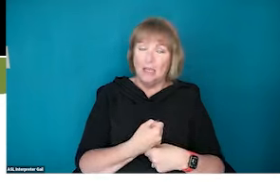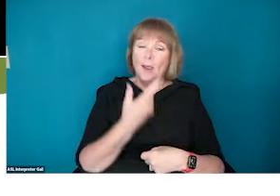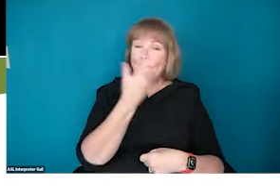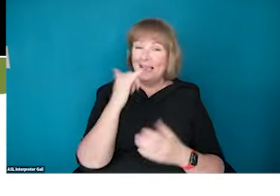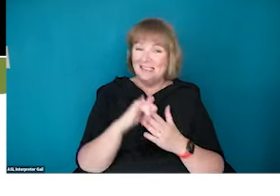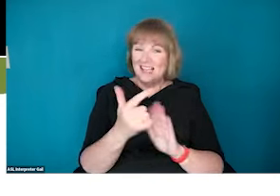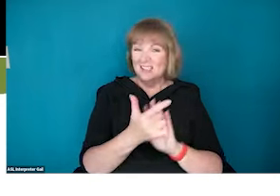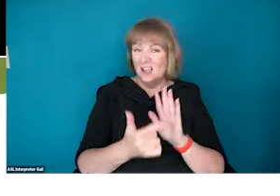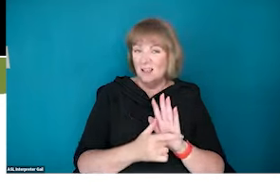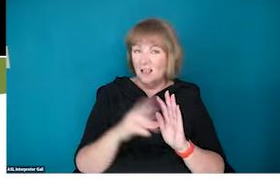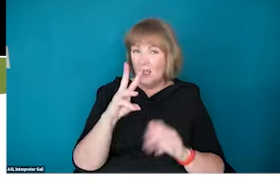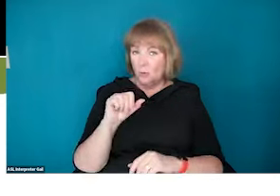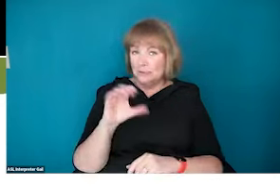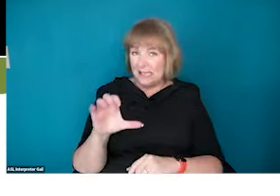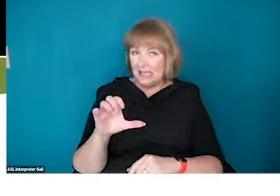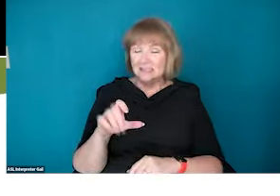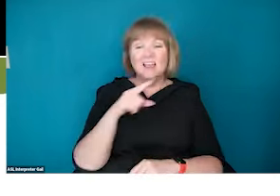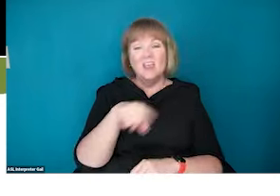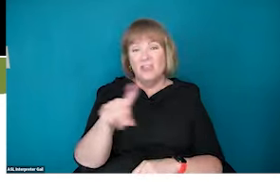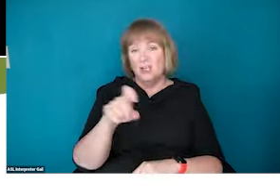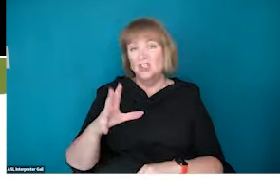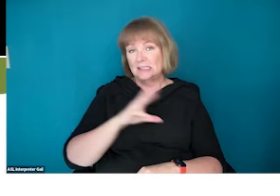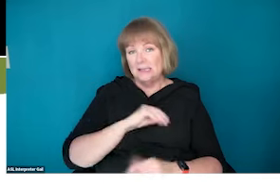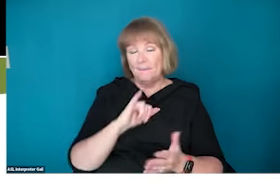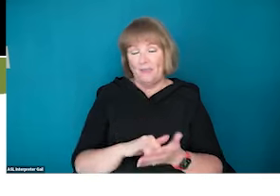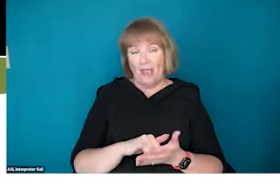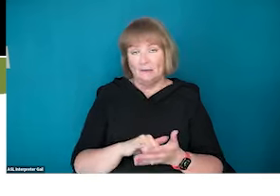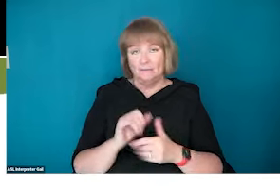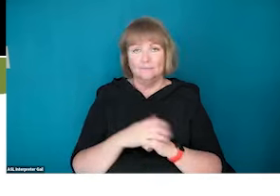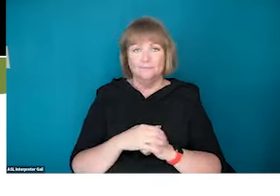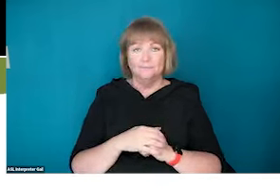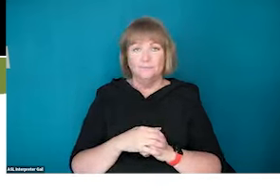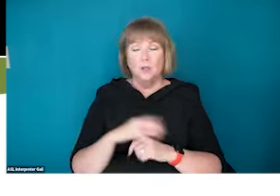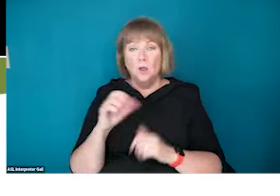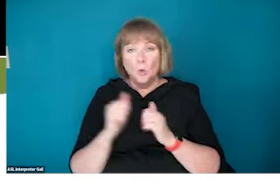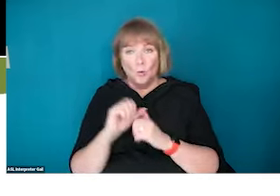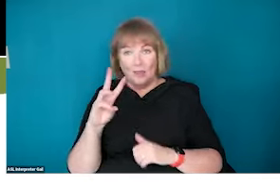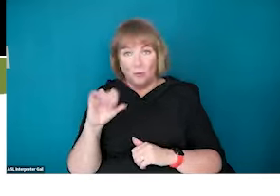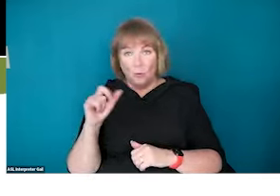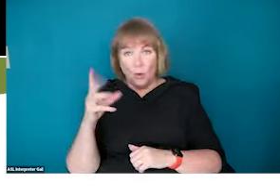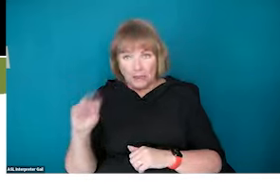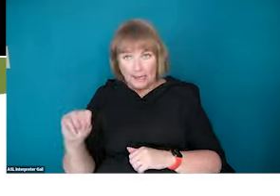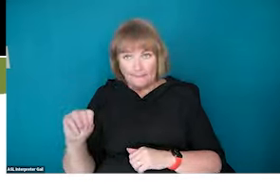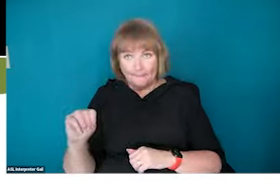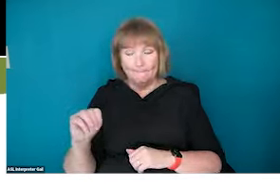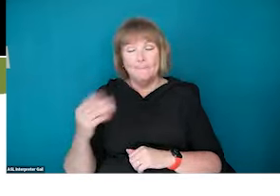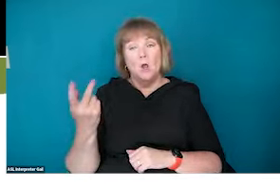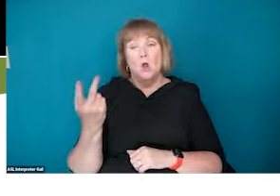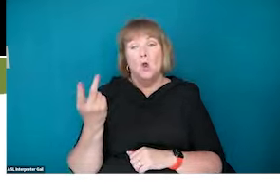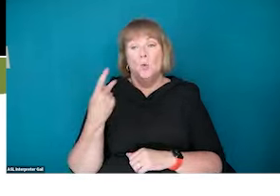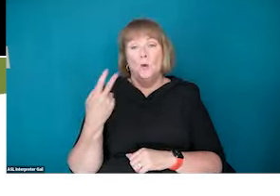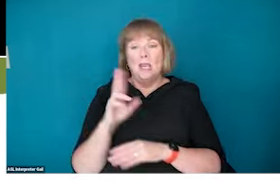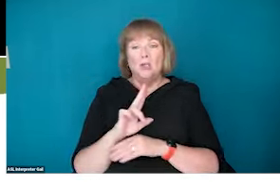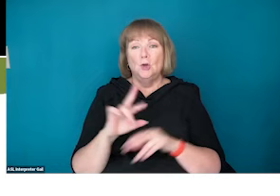usted debe aceptar esto porque esto es ley en el estado de Wisconsin. Listo.